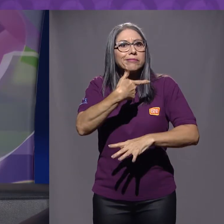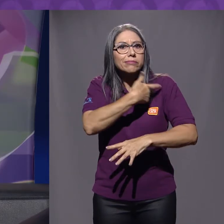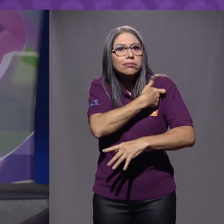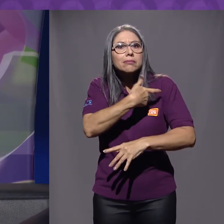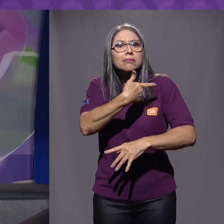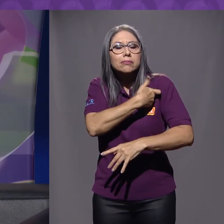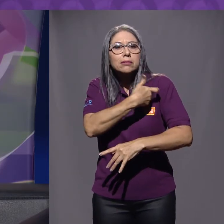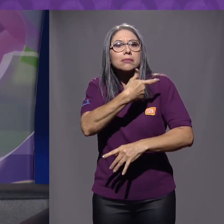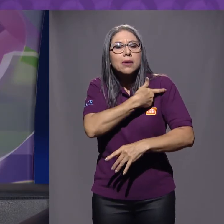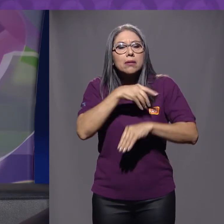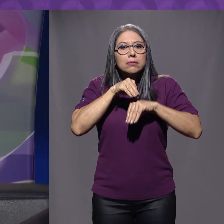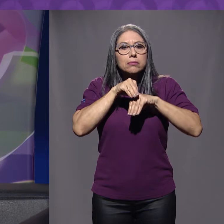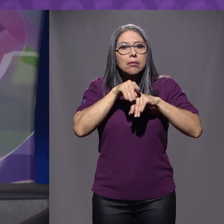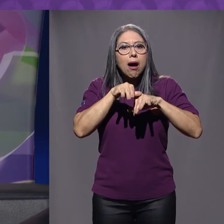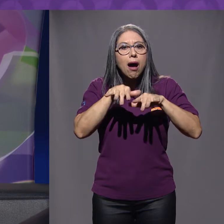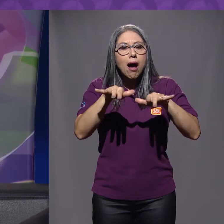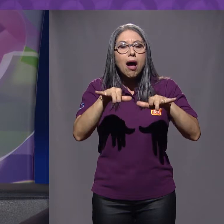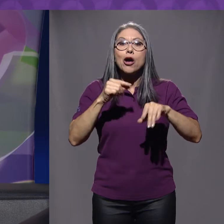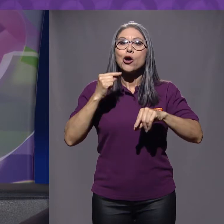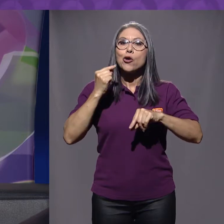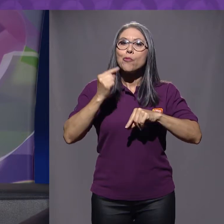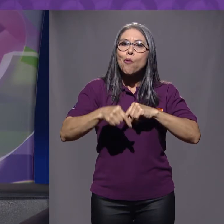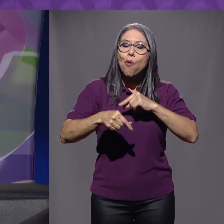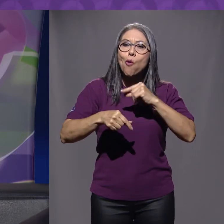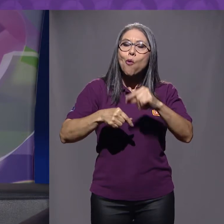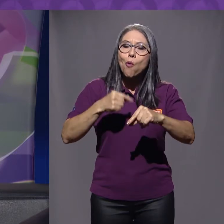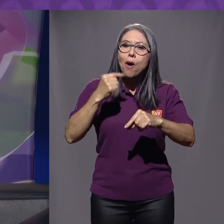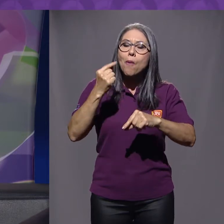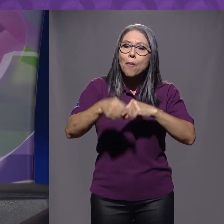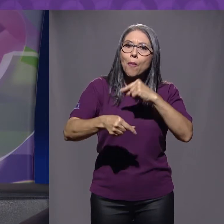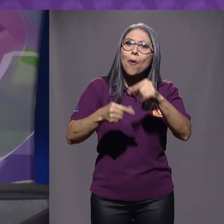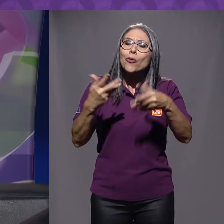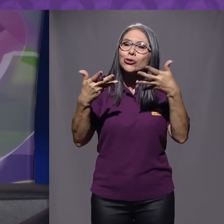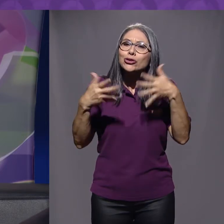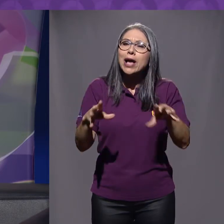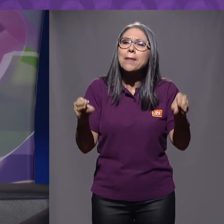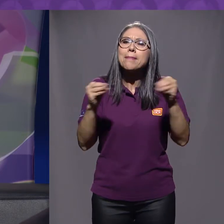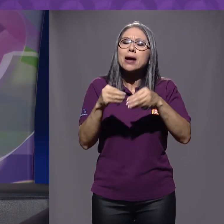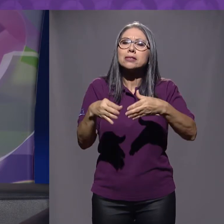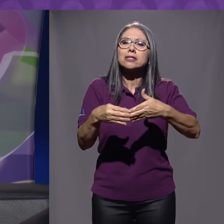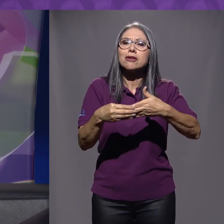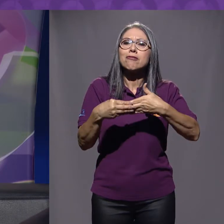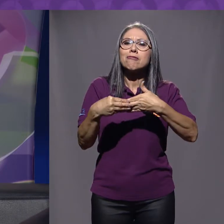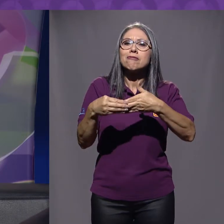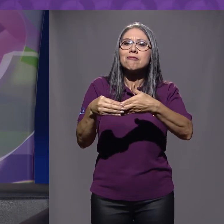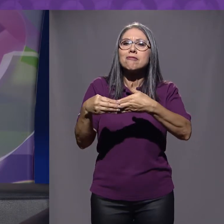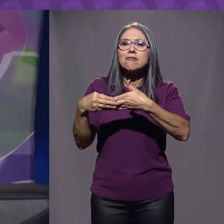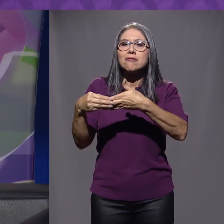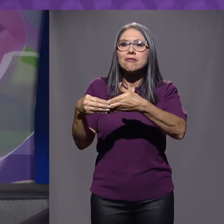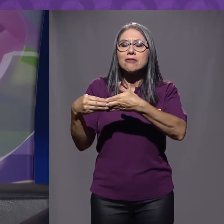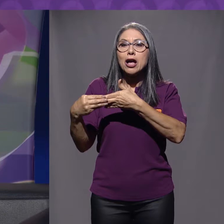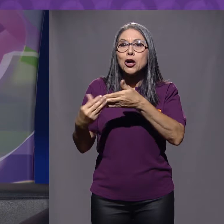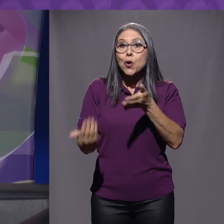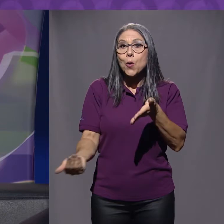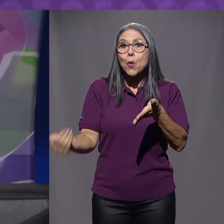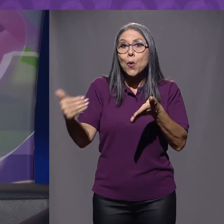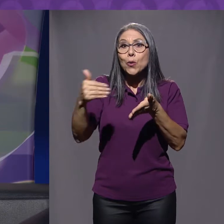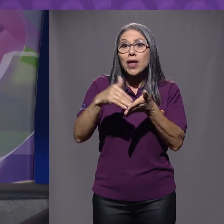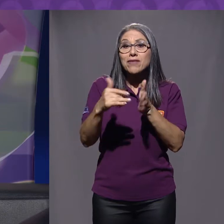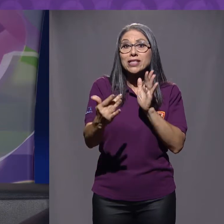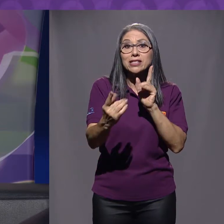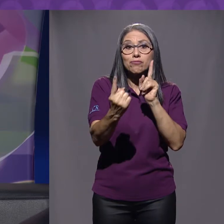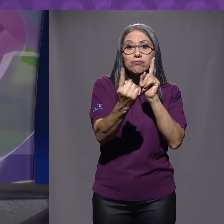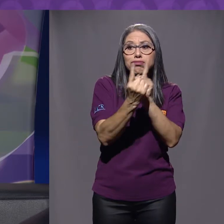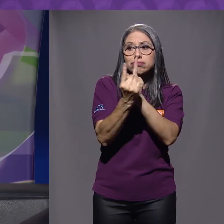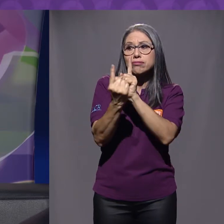Esto va a permitir entonces que poco a poco vayamos soltando amarras para que ese contacto nuevamente